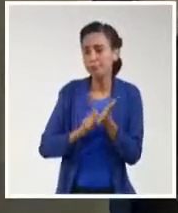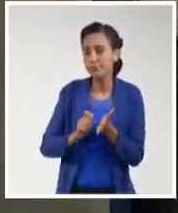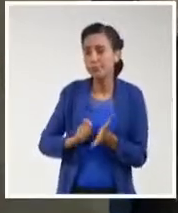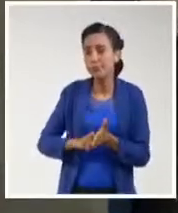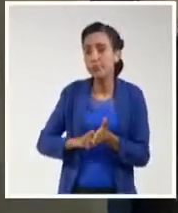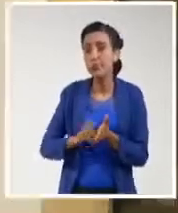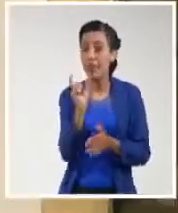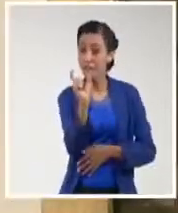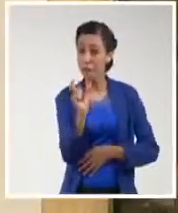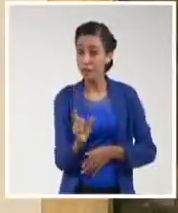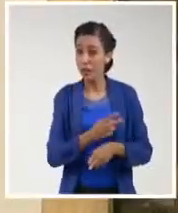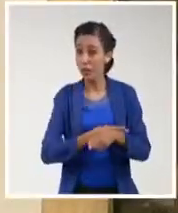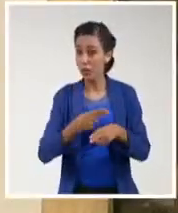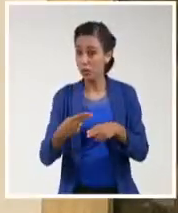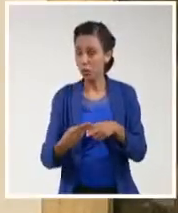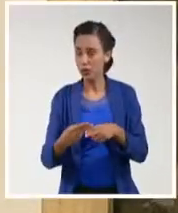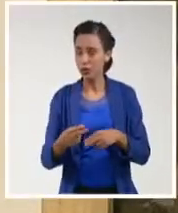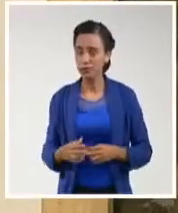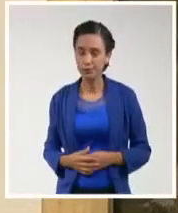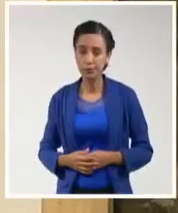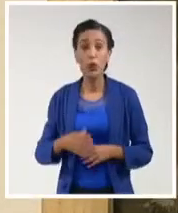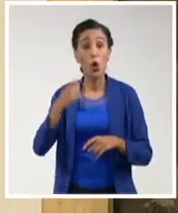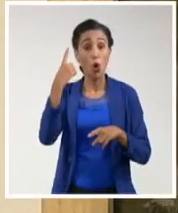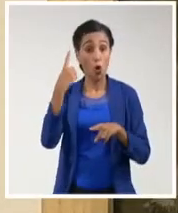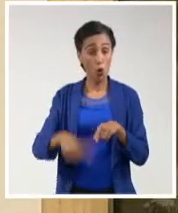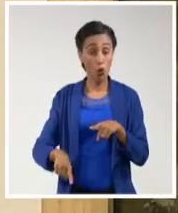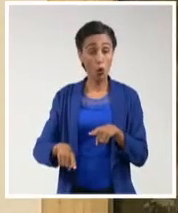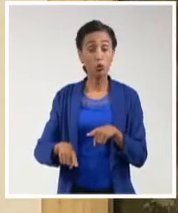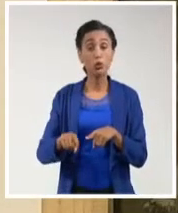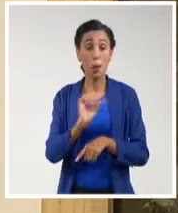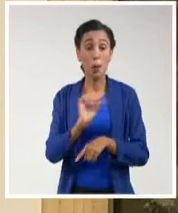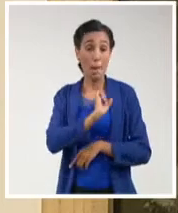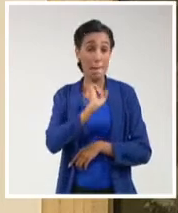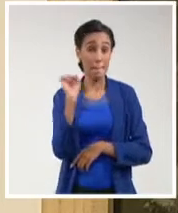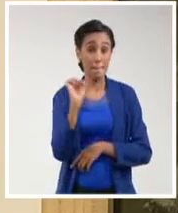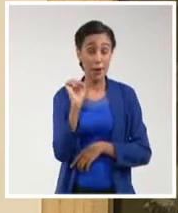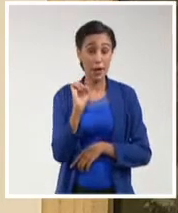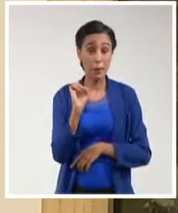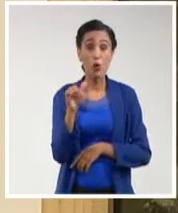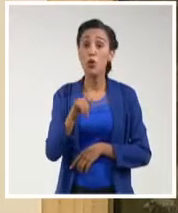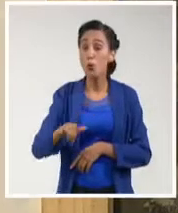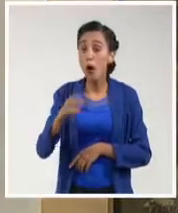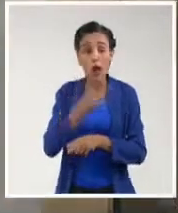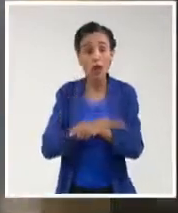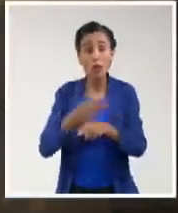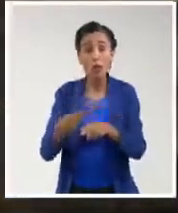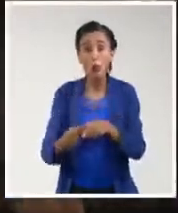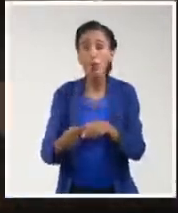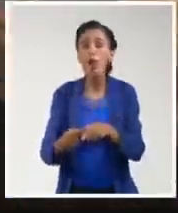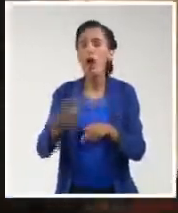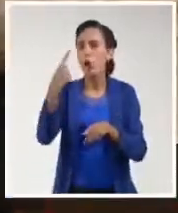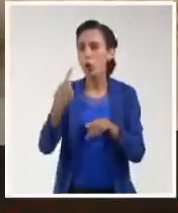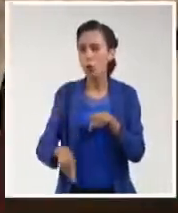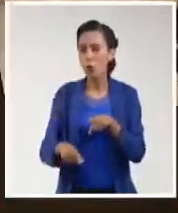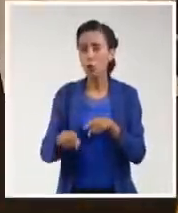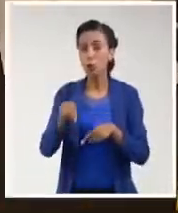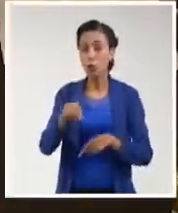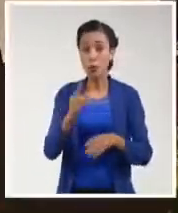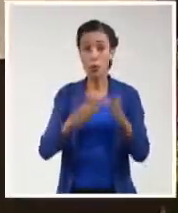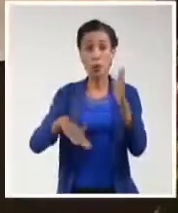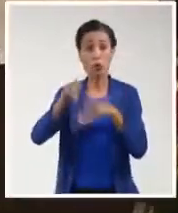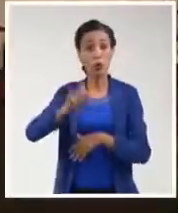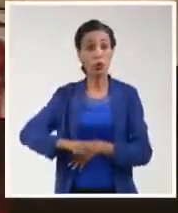de Céspedes. Mientras el premio de la crítica histórica Ramiro Guerra Sánchez lo recibió el doctor José Luis Méndez